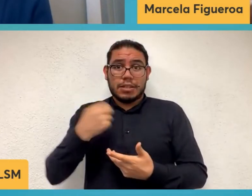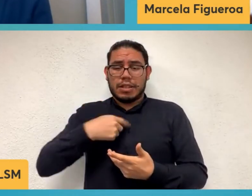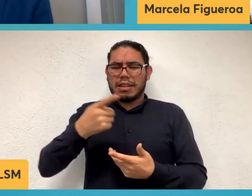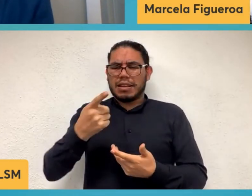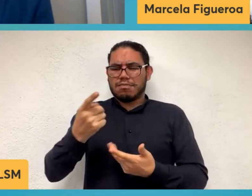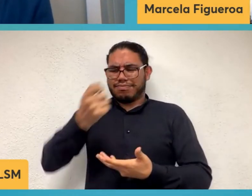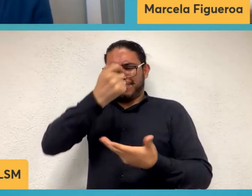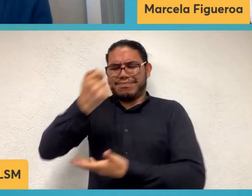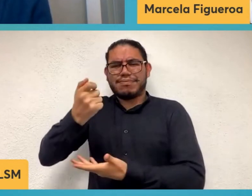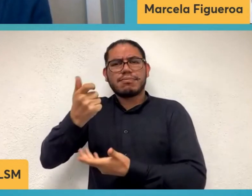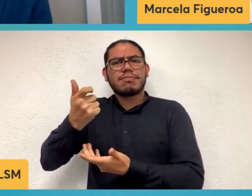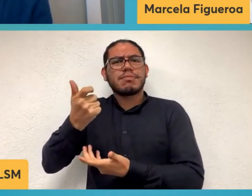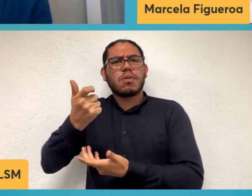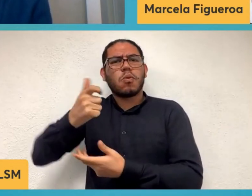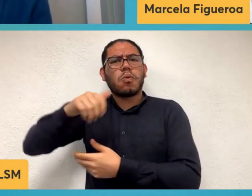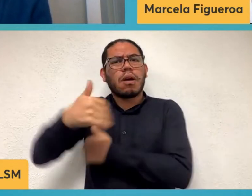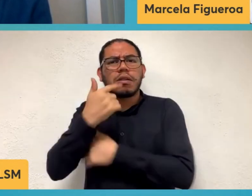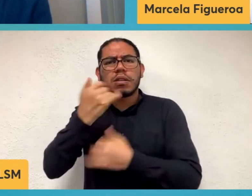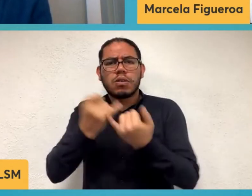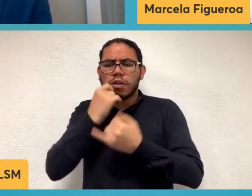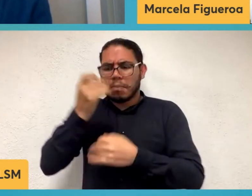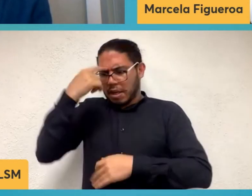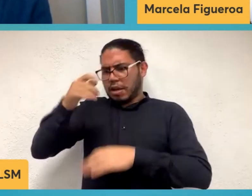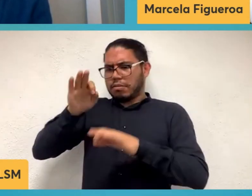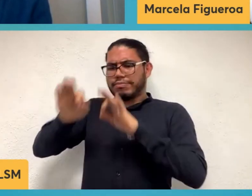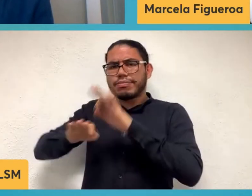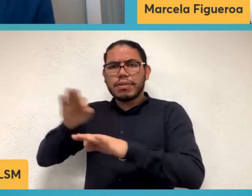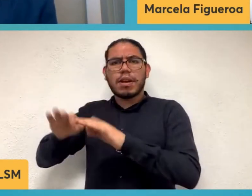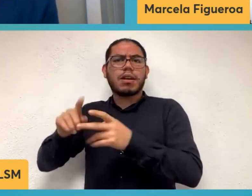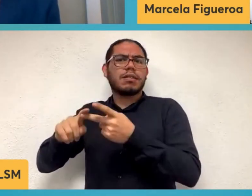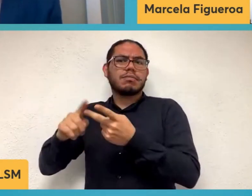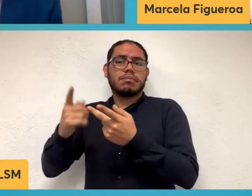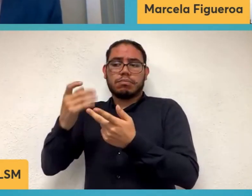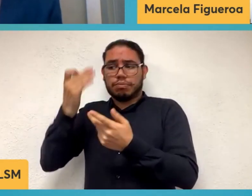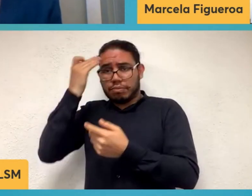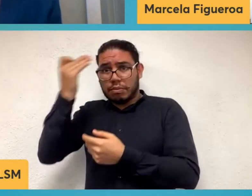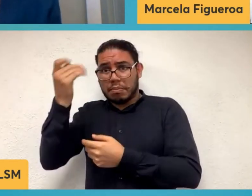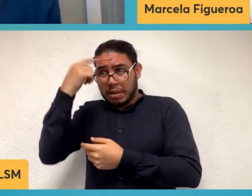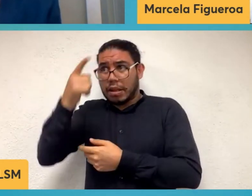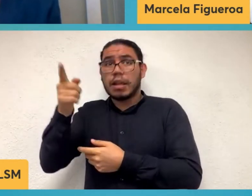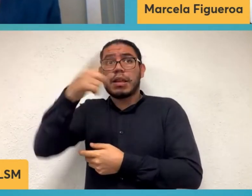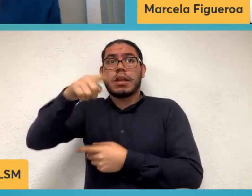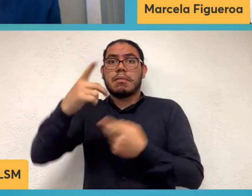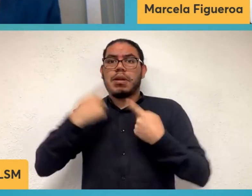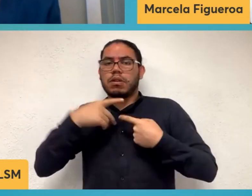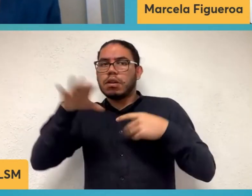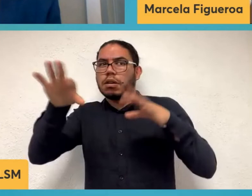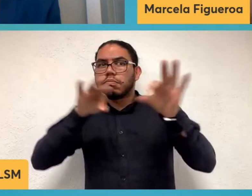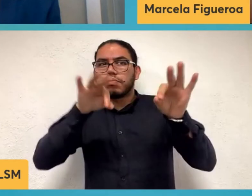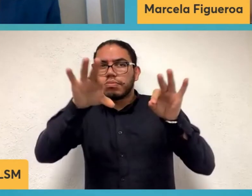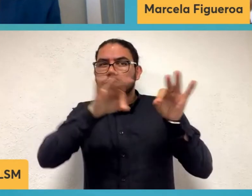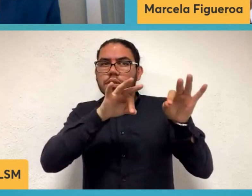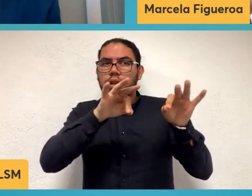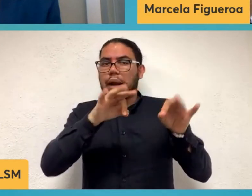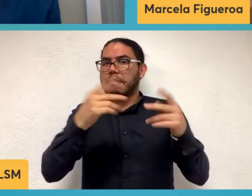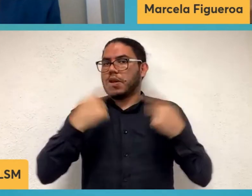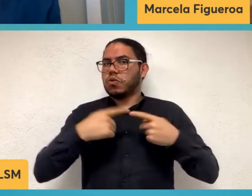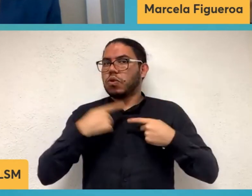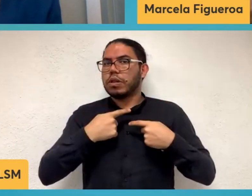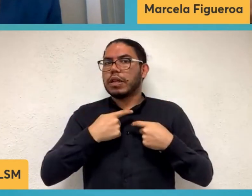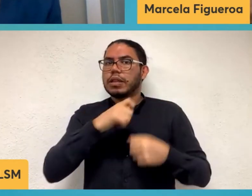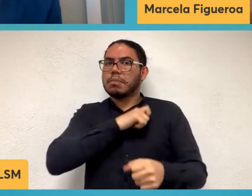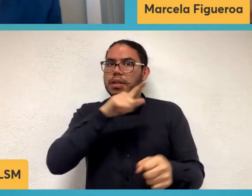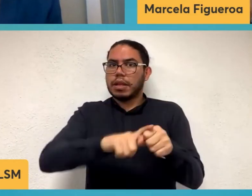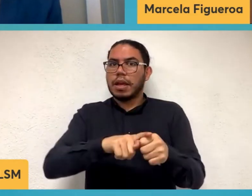social, que trata de dedicar tiempo para encantar a las personas clave y que busquemos esta red